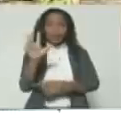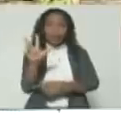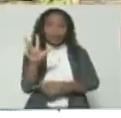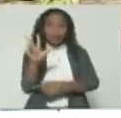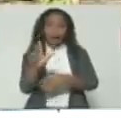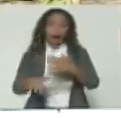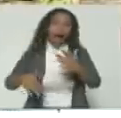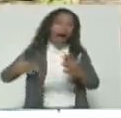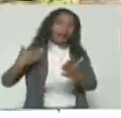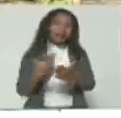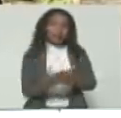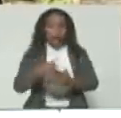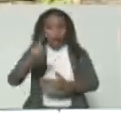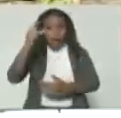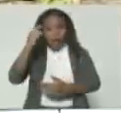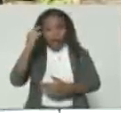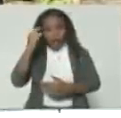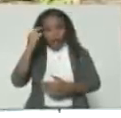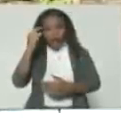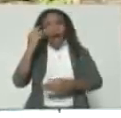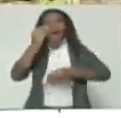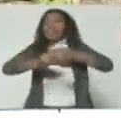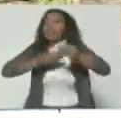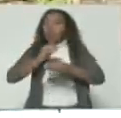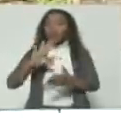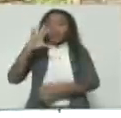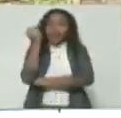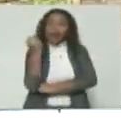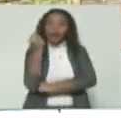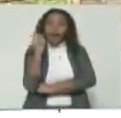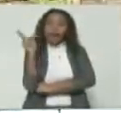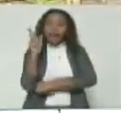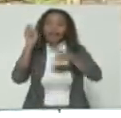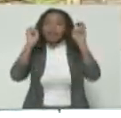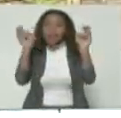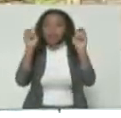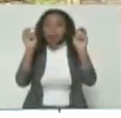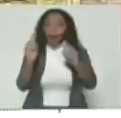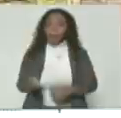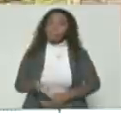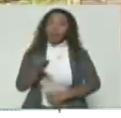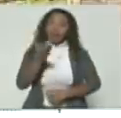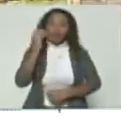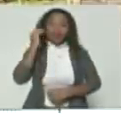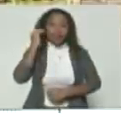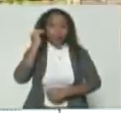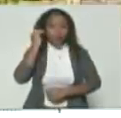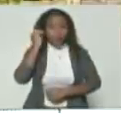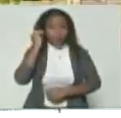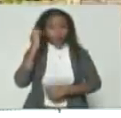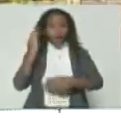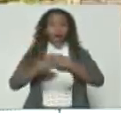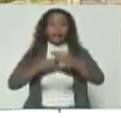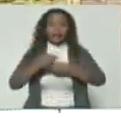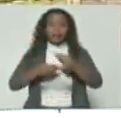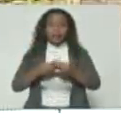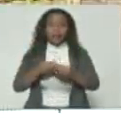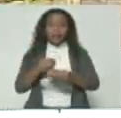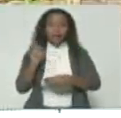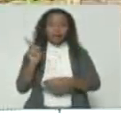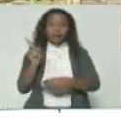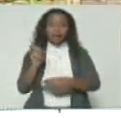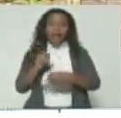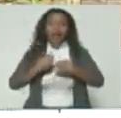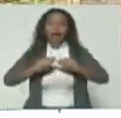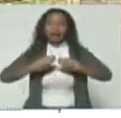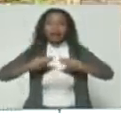la fecha ha rescatado, que ese es un elemento importante destacar, una vez que la